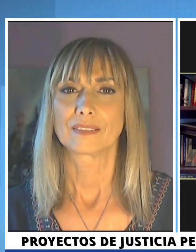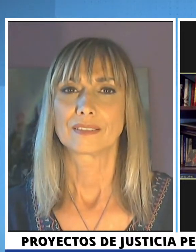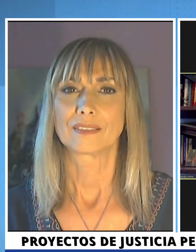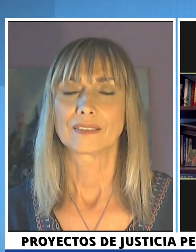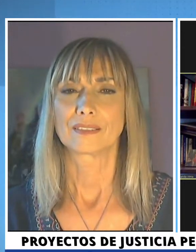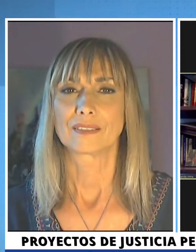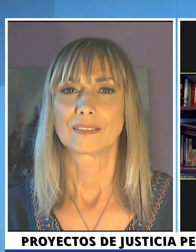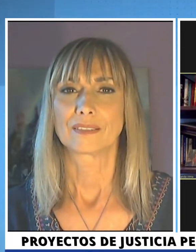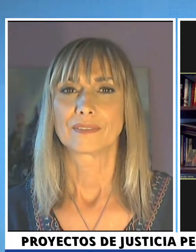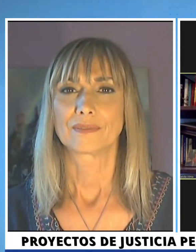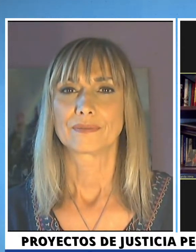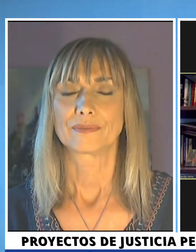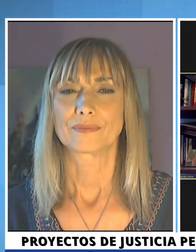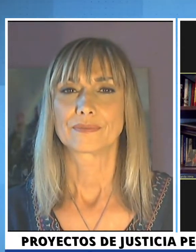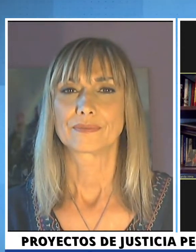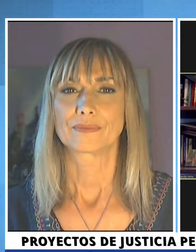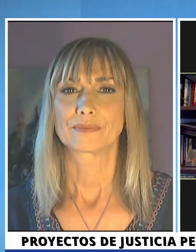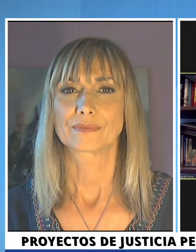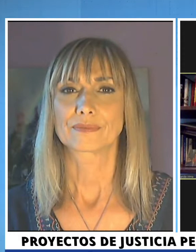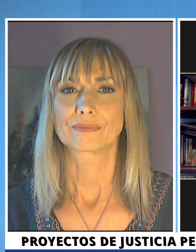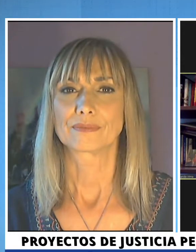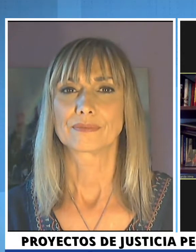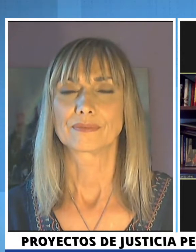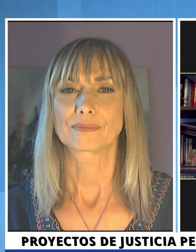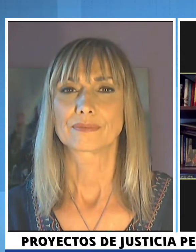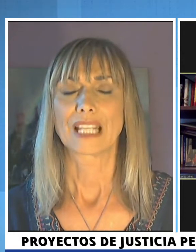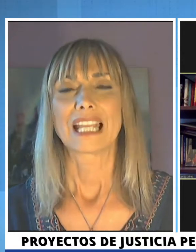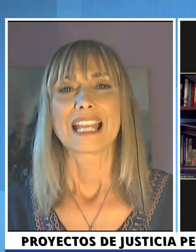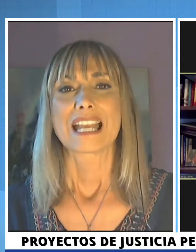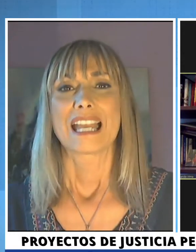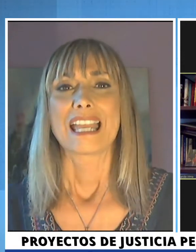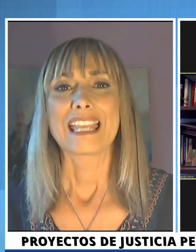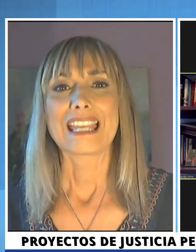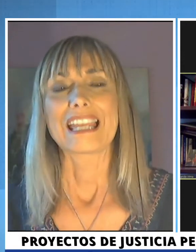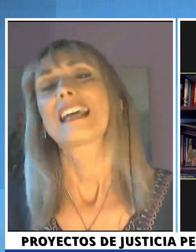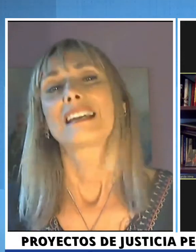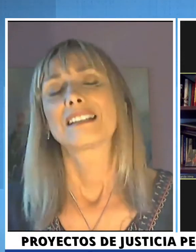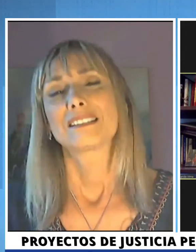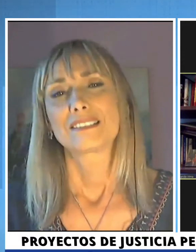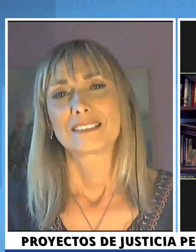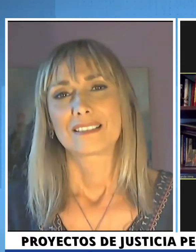ese caso, que no hay un operador de la justicia que pueda ir a controlar que se cumpla, sobre todo en los lugares aislados.